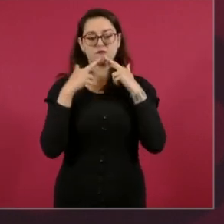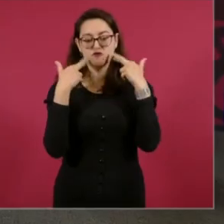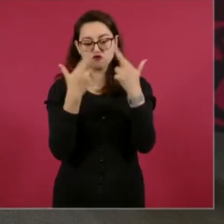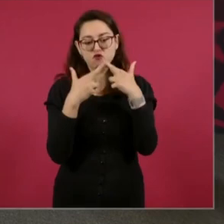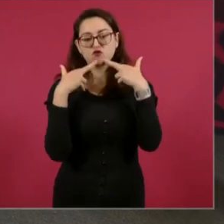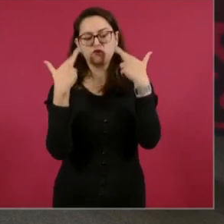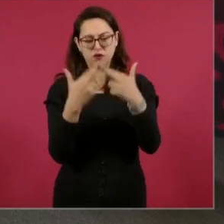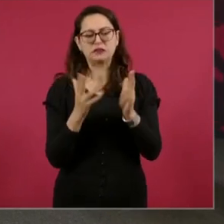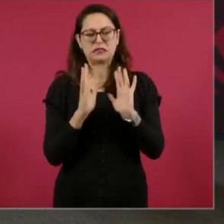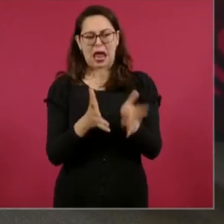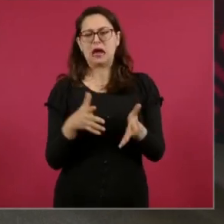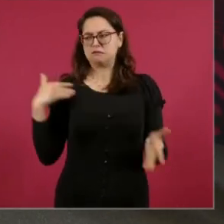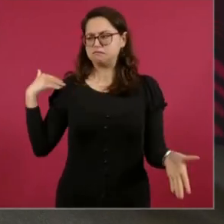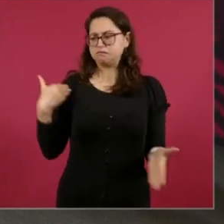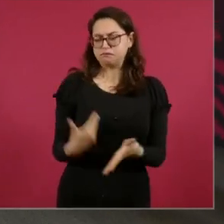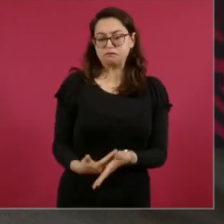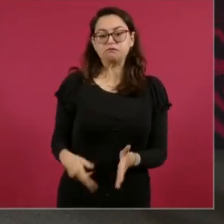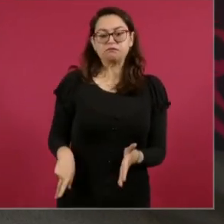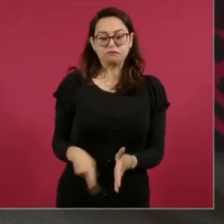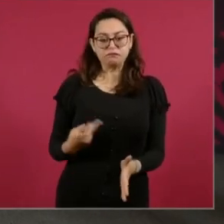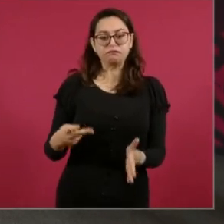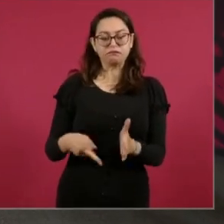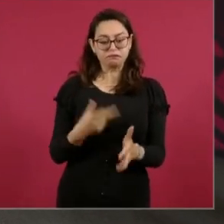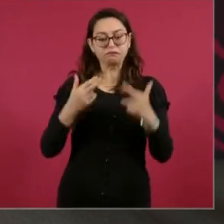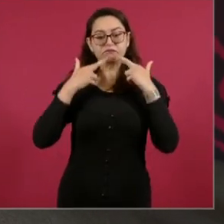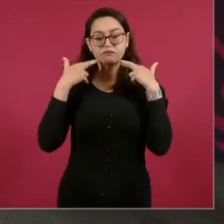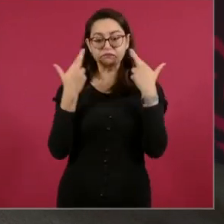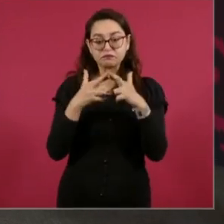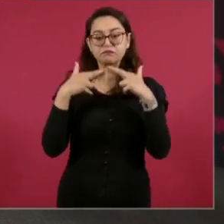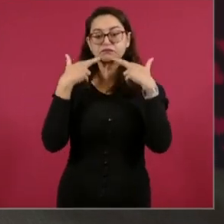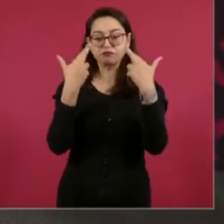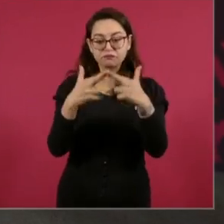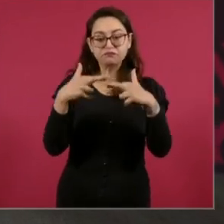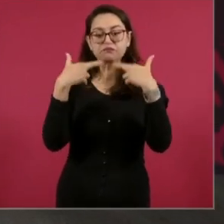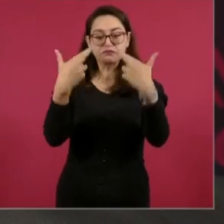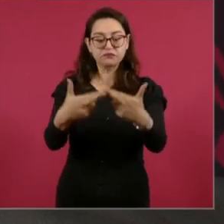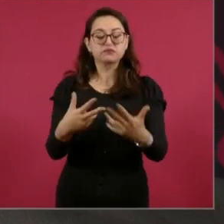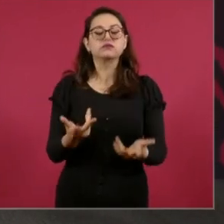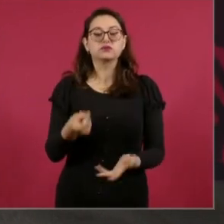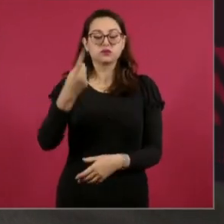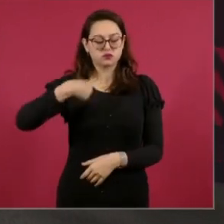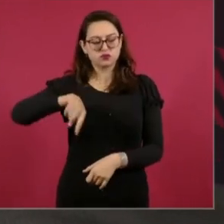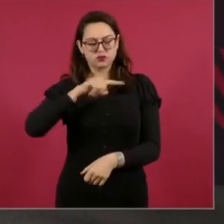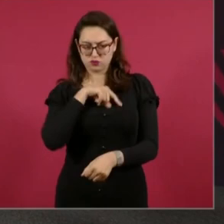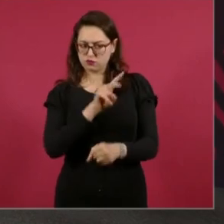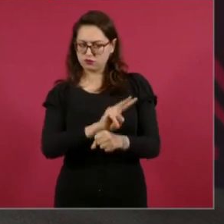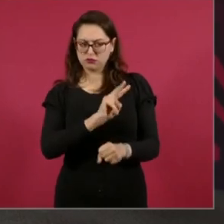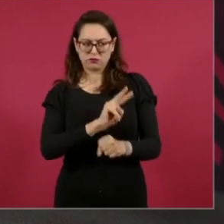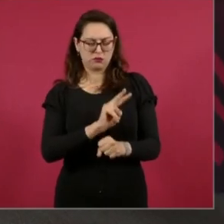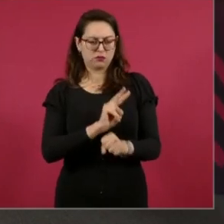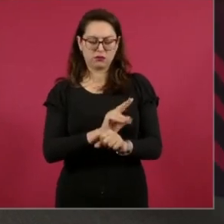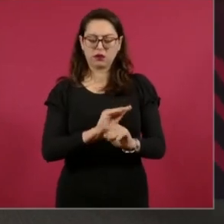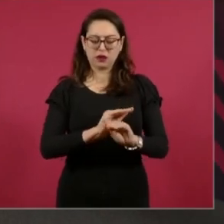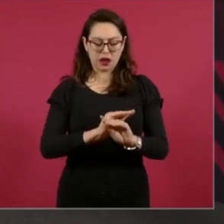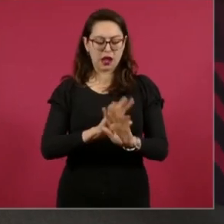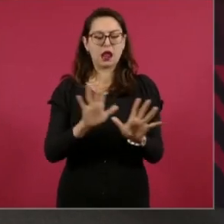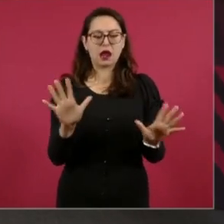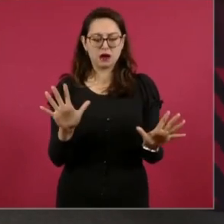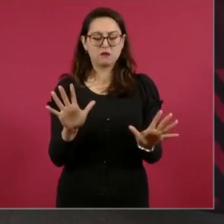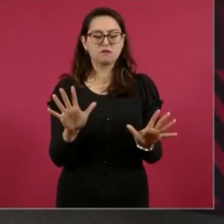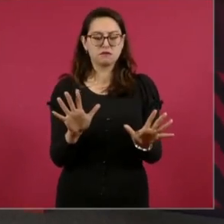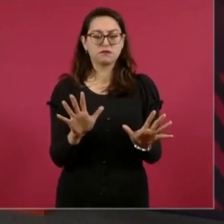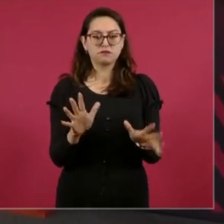reuniones sobre esto y ya estamos tomando medidas y se está